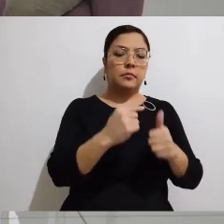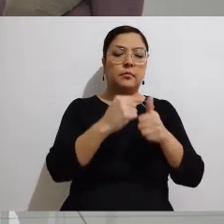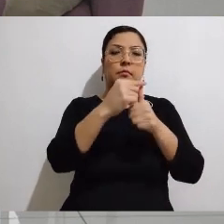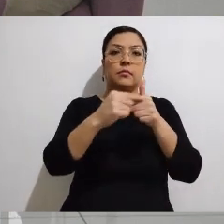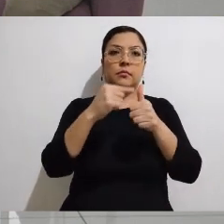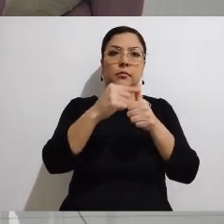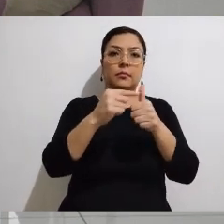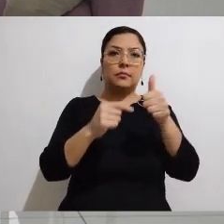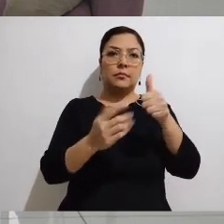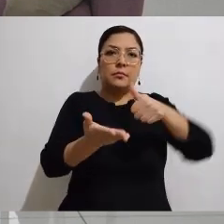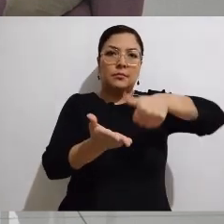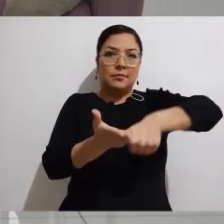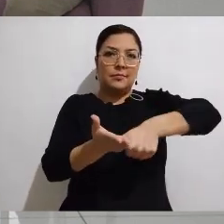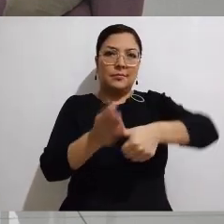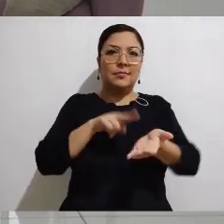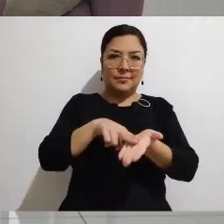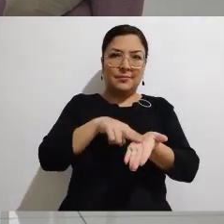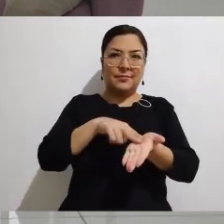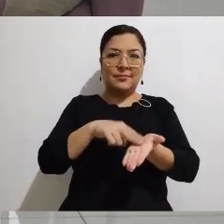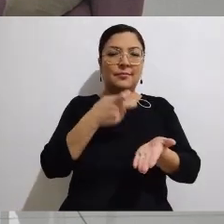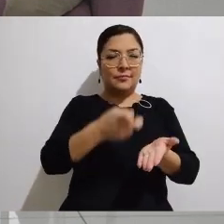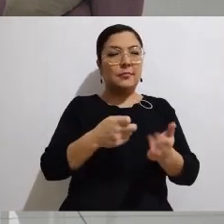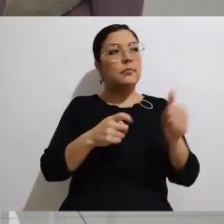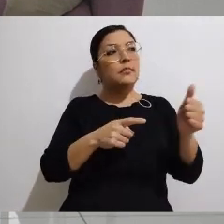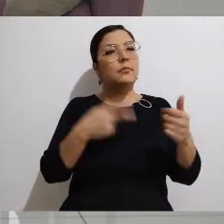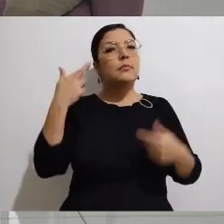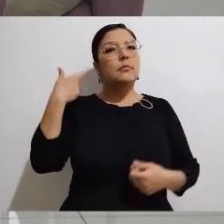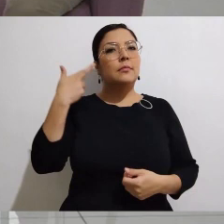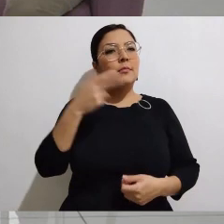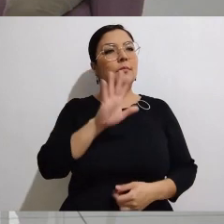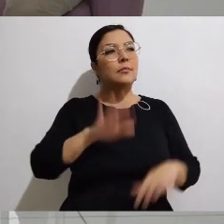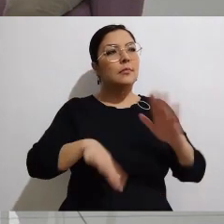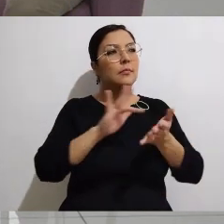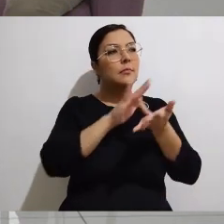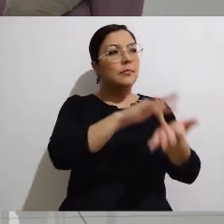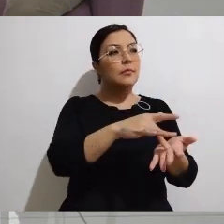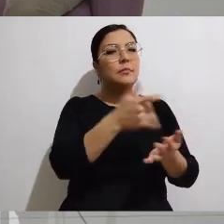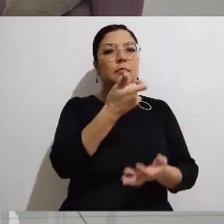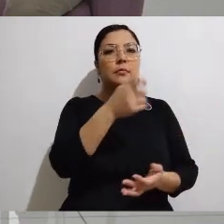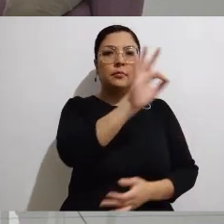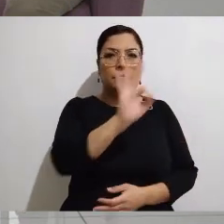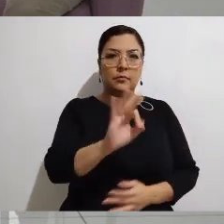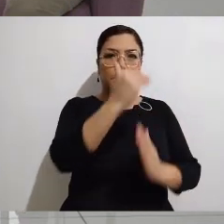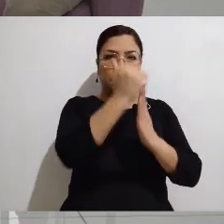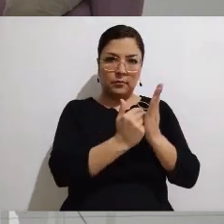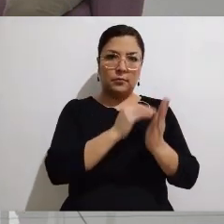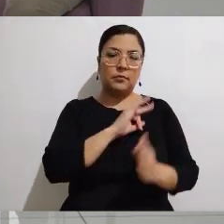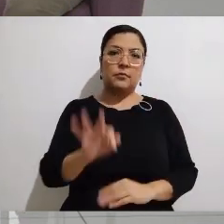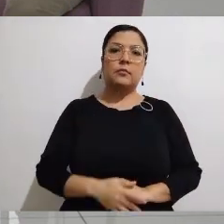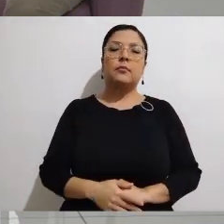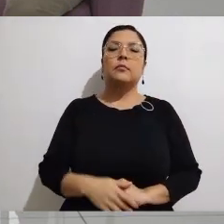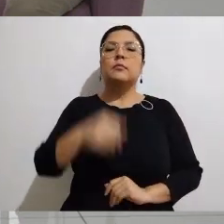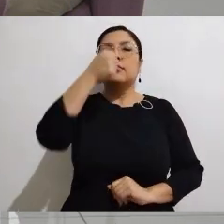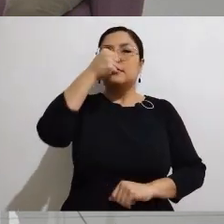veces algún consumo gratuito. Todas esas situaciones las prepara, como bien señalaba el titular de la Secretaría Ejecutiva,